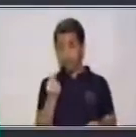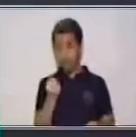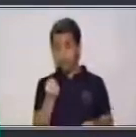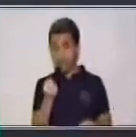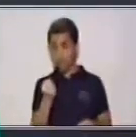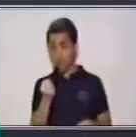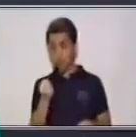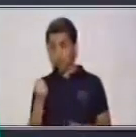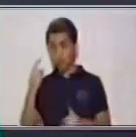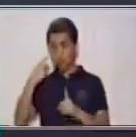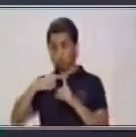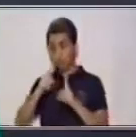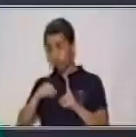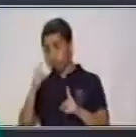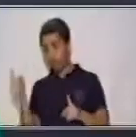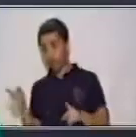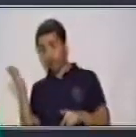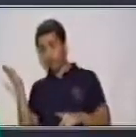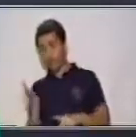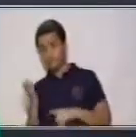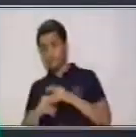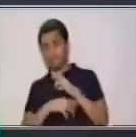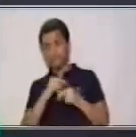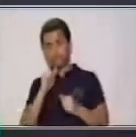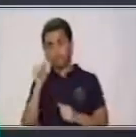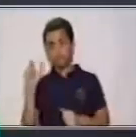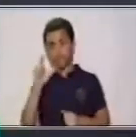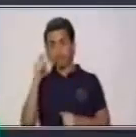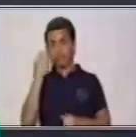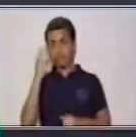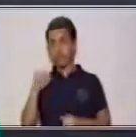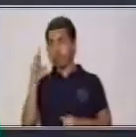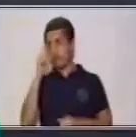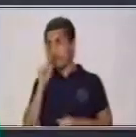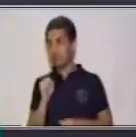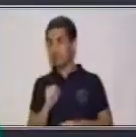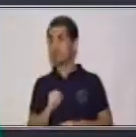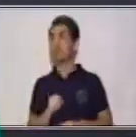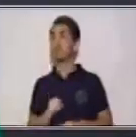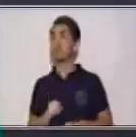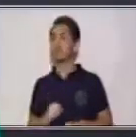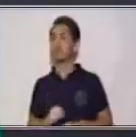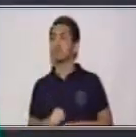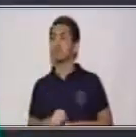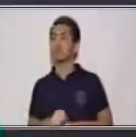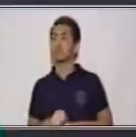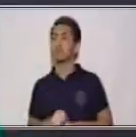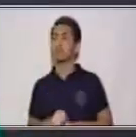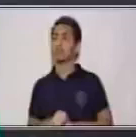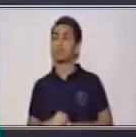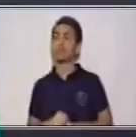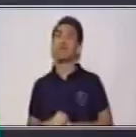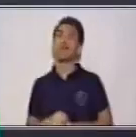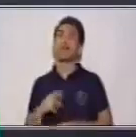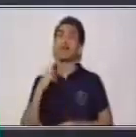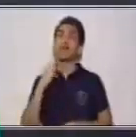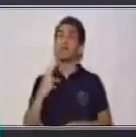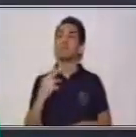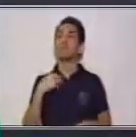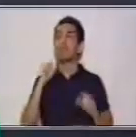está sumando a un fraccionario, el resultado de esto lo podemos escribir